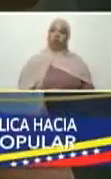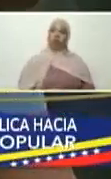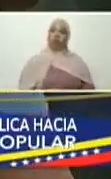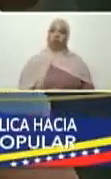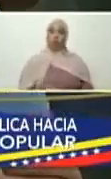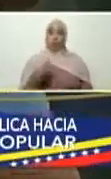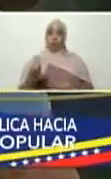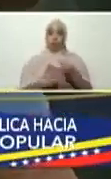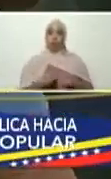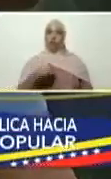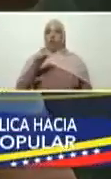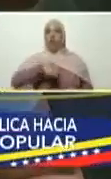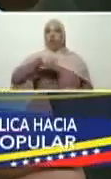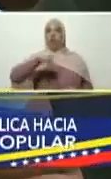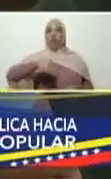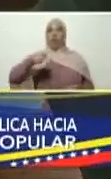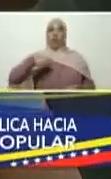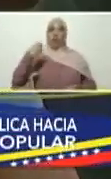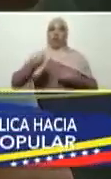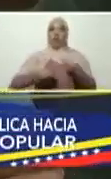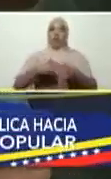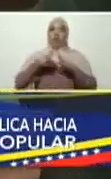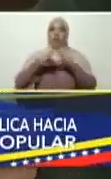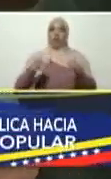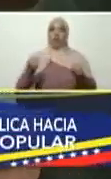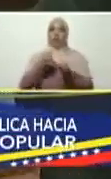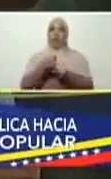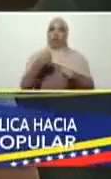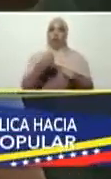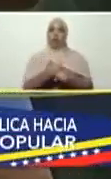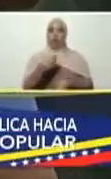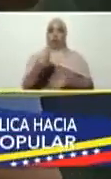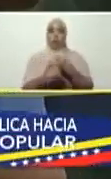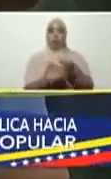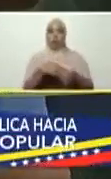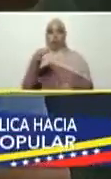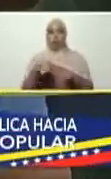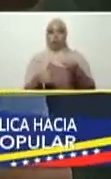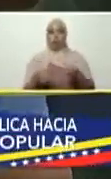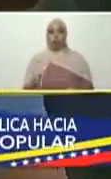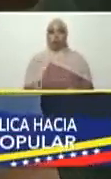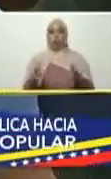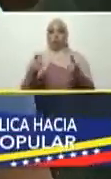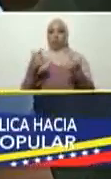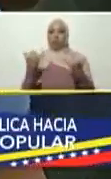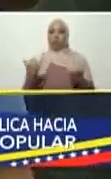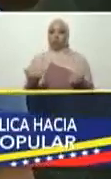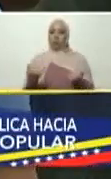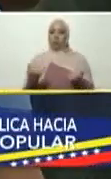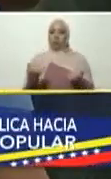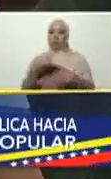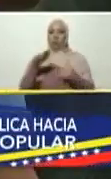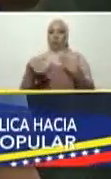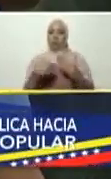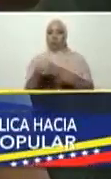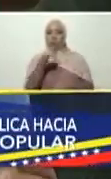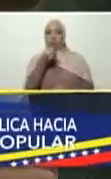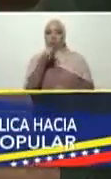que es parte de estas conversas, todo un ordenamiento jurídico que permita, ¿verdad?, toda